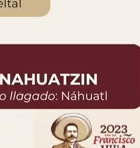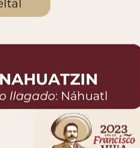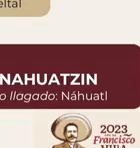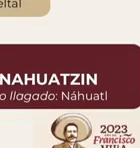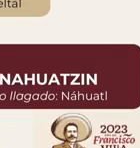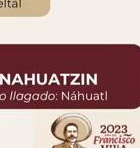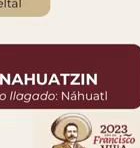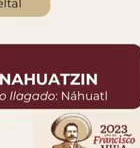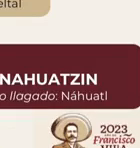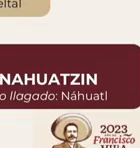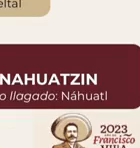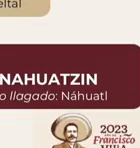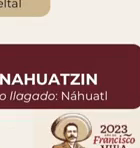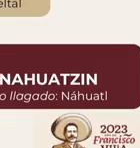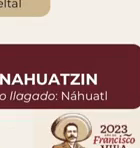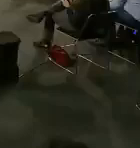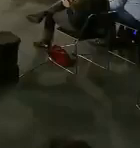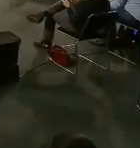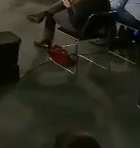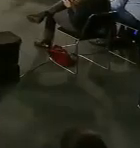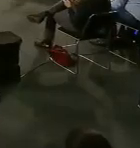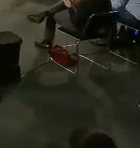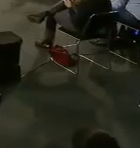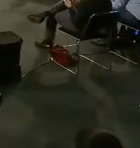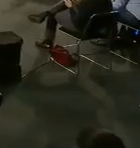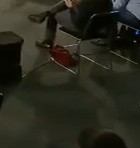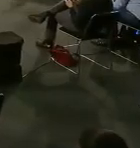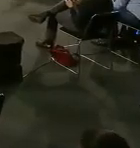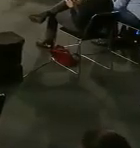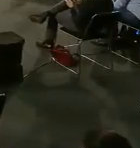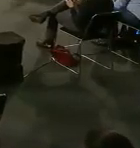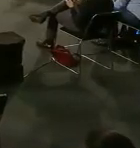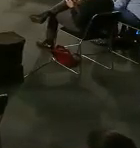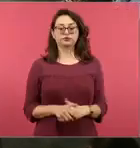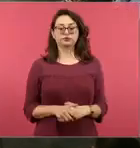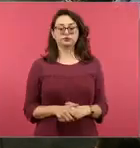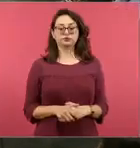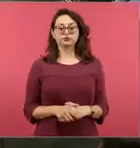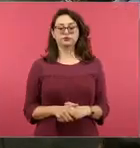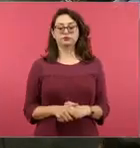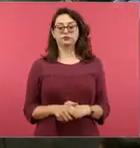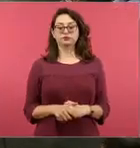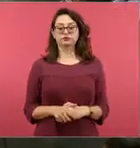Watsi. Bueno, siguiente pregunta. ¿Cuáles son o cómo